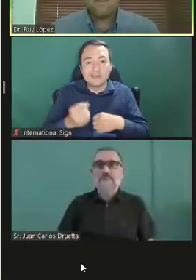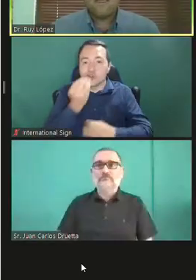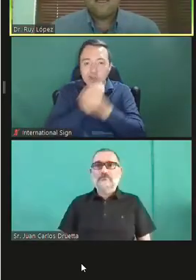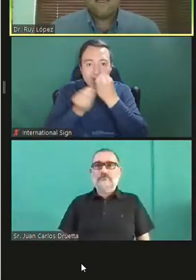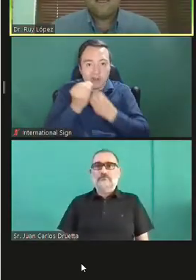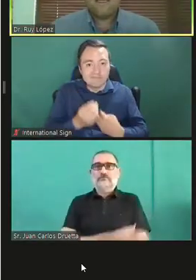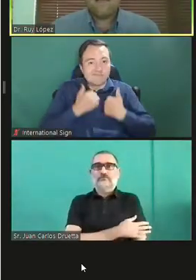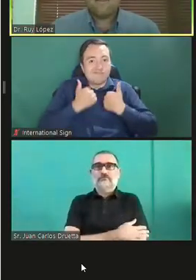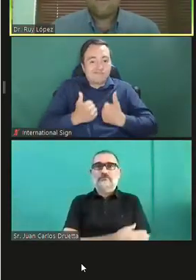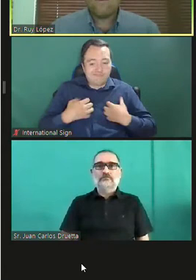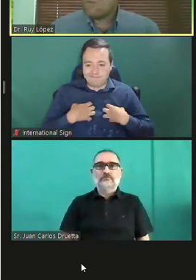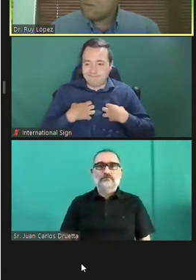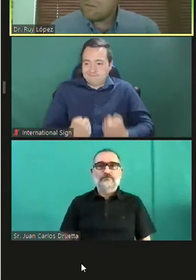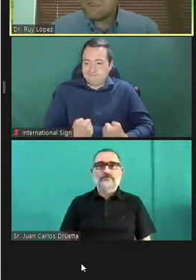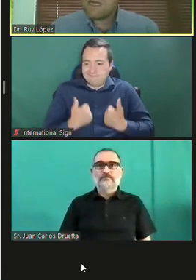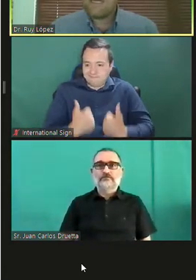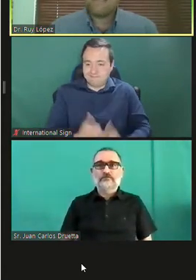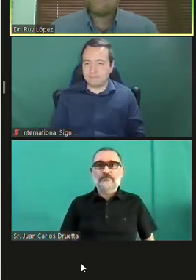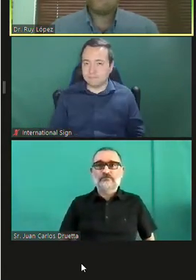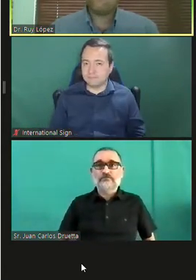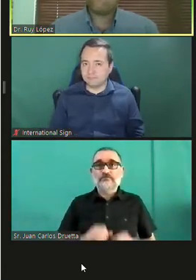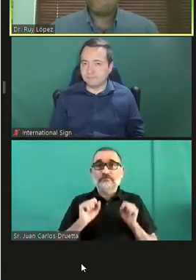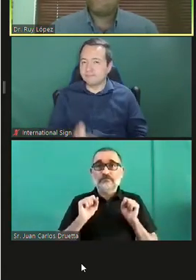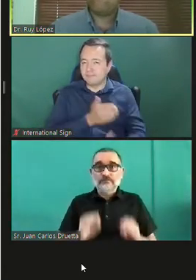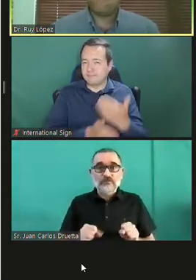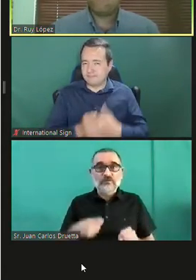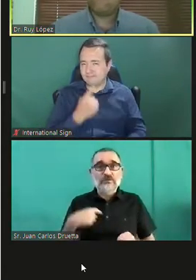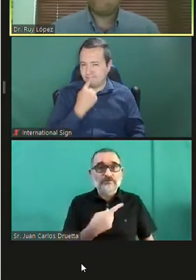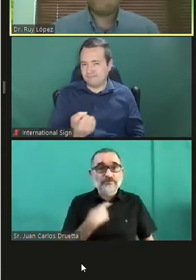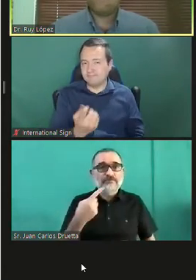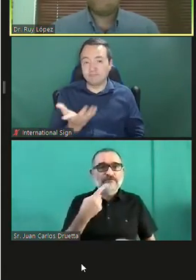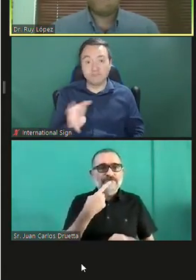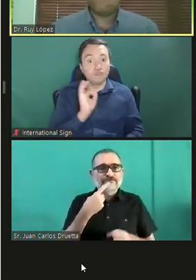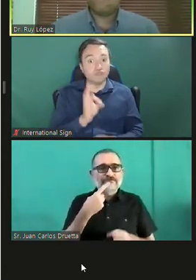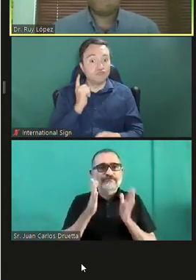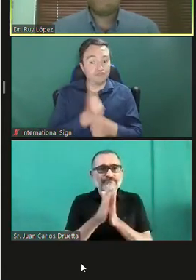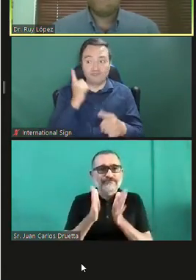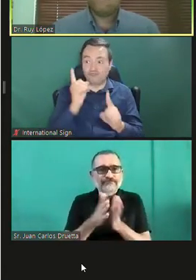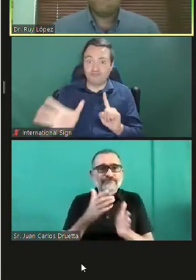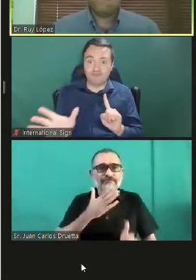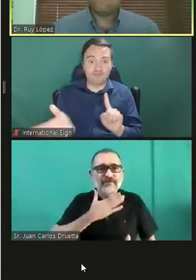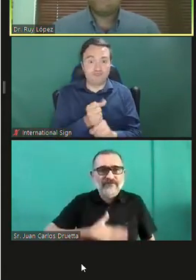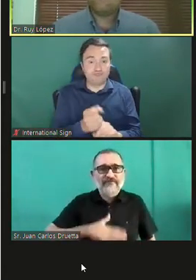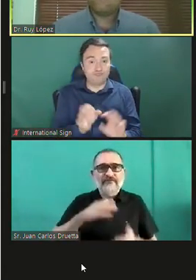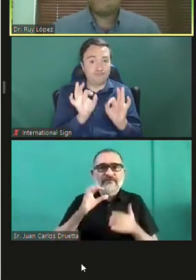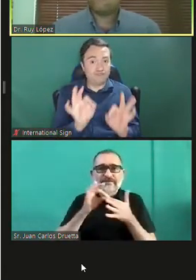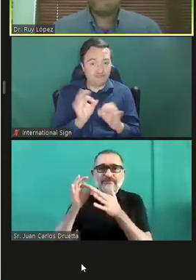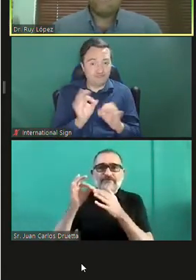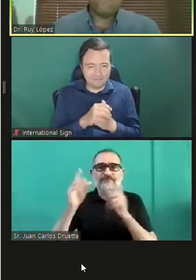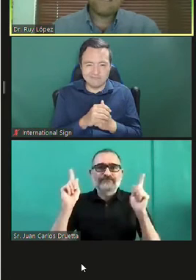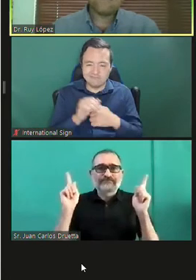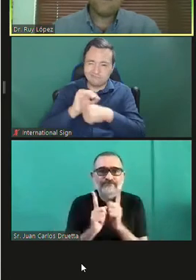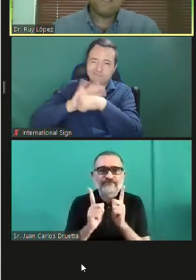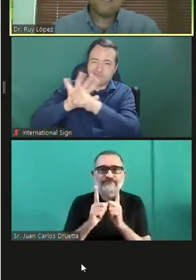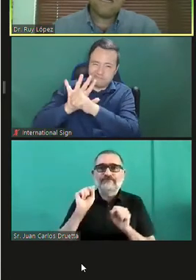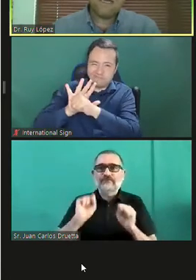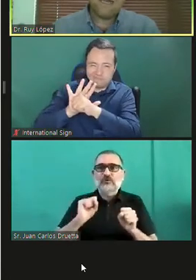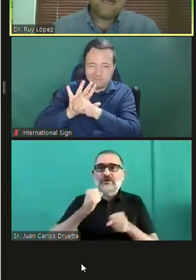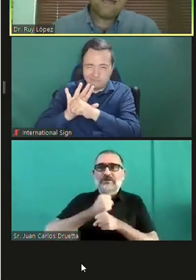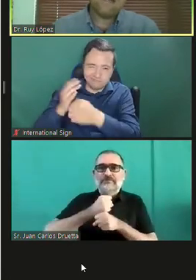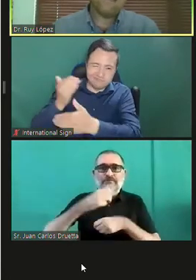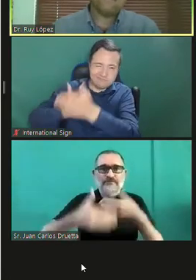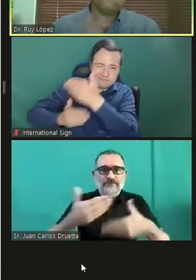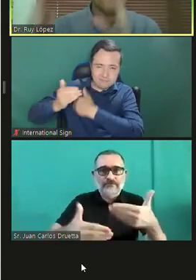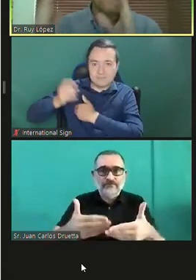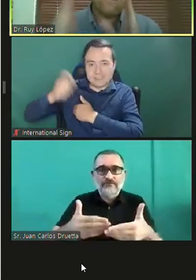comentó tuvimos un gran éxito previo a la pandemia hacer tanto modificaciones en